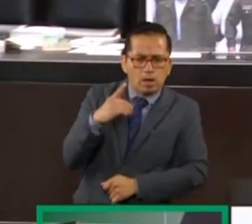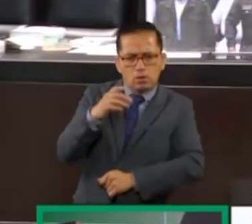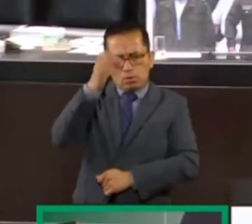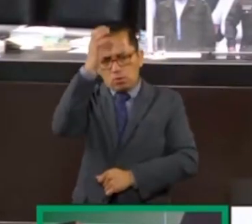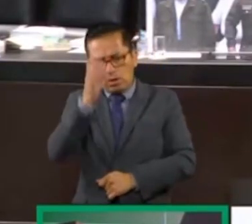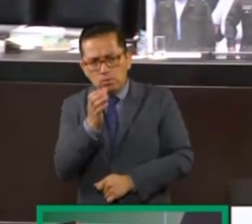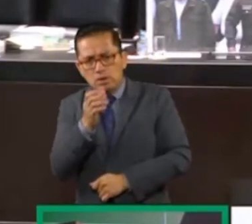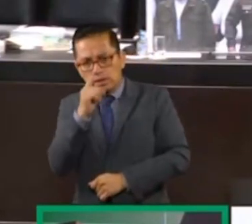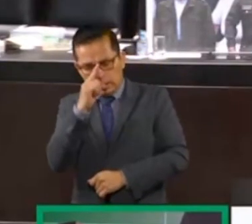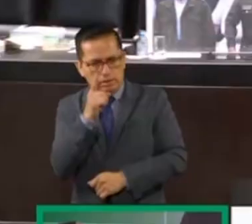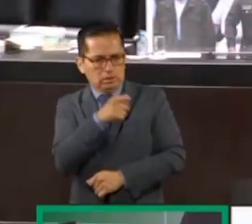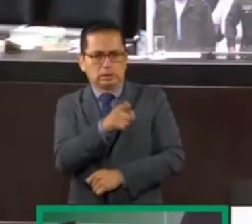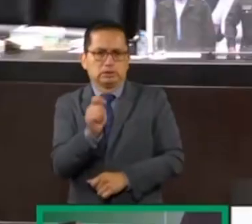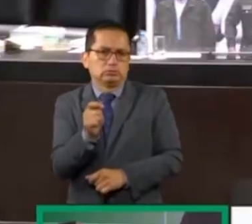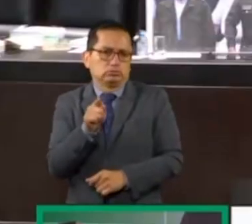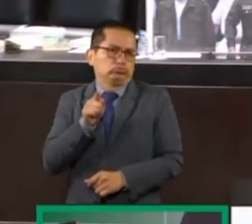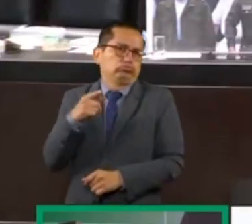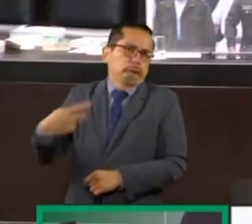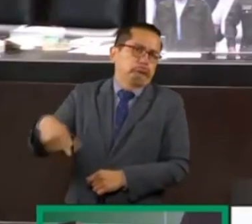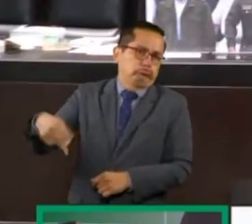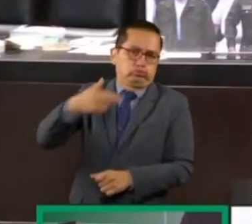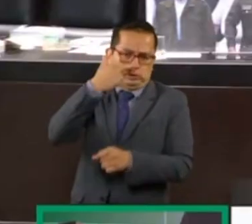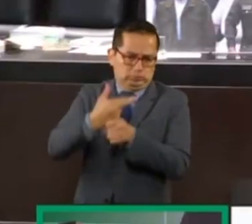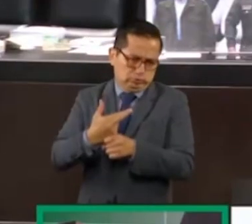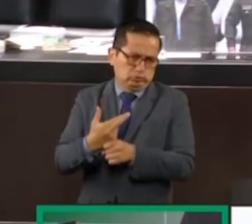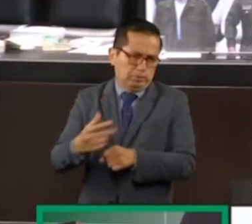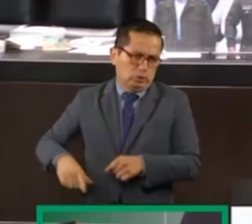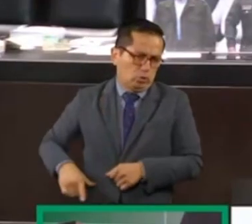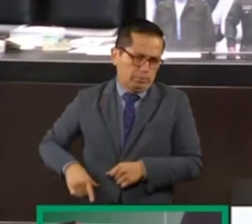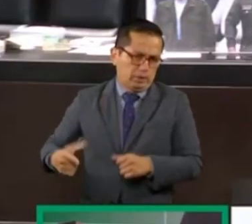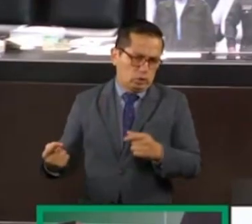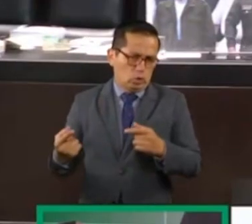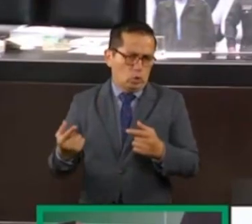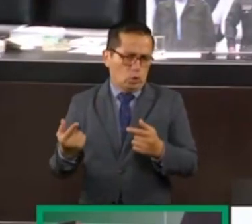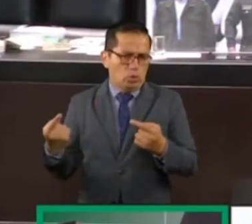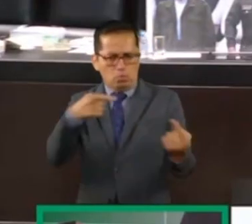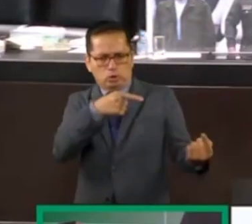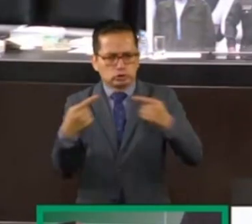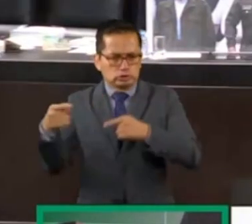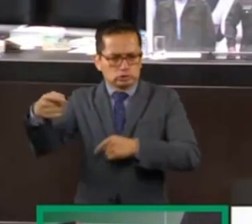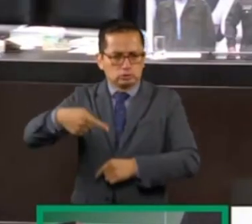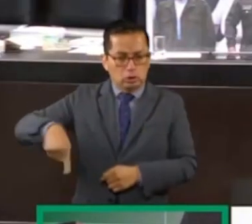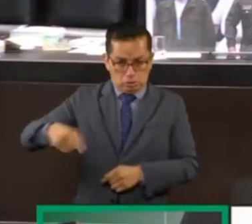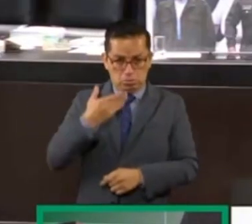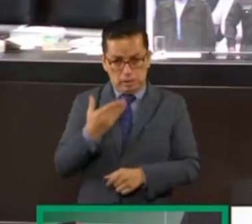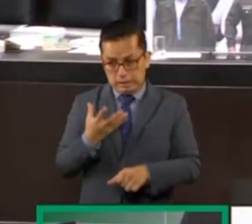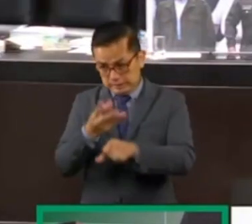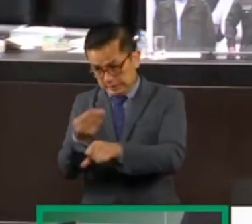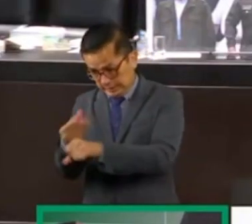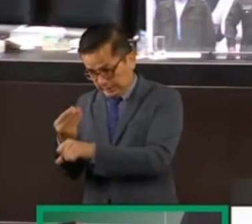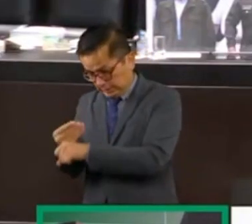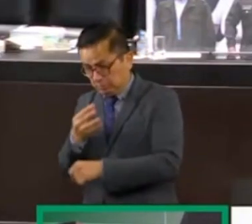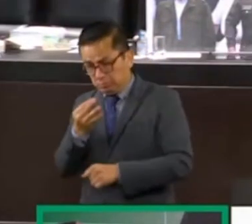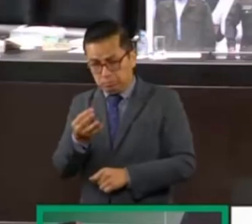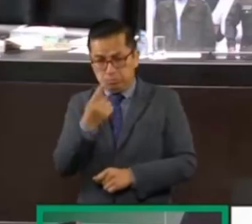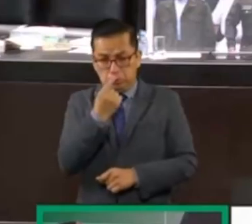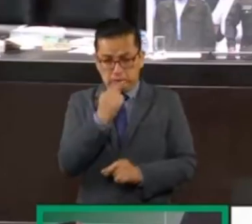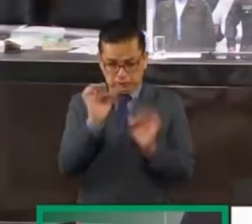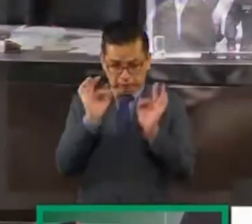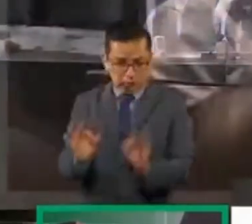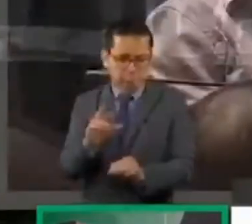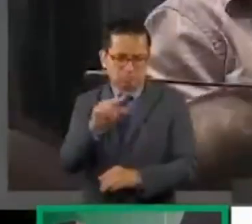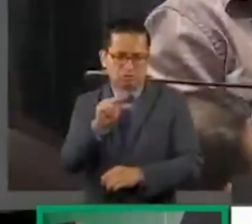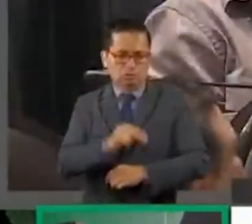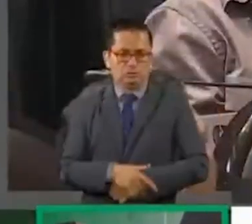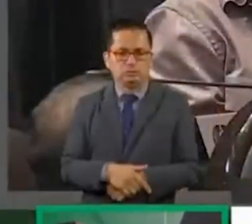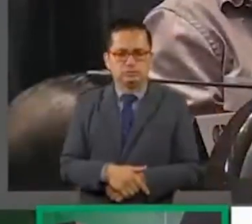gobierna una oposición que no se ha preocupado por fortalecer los mandos civiles. Pero más aún, le digo, yo